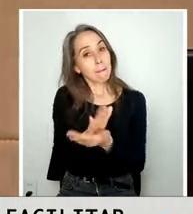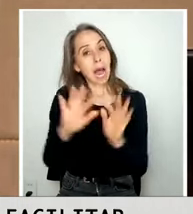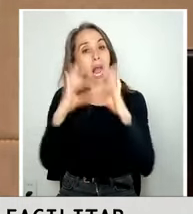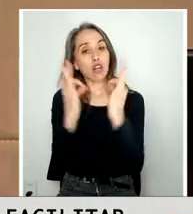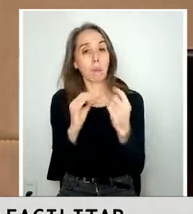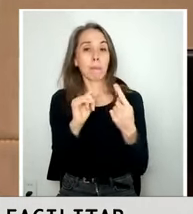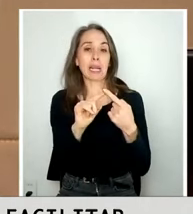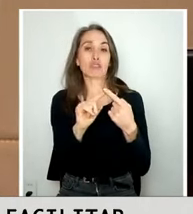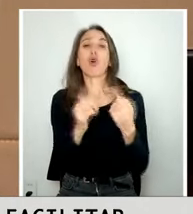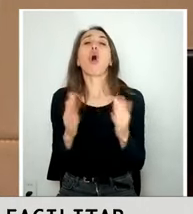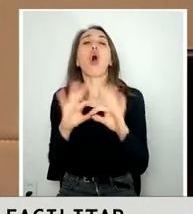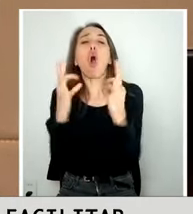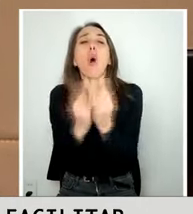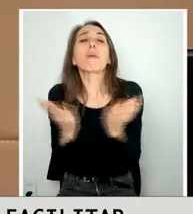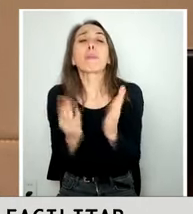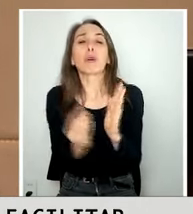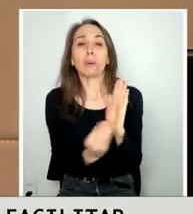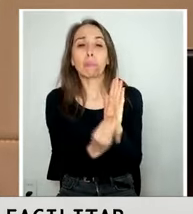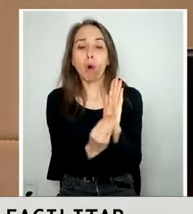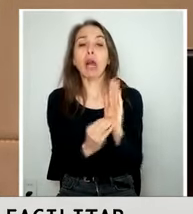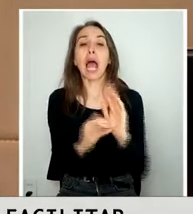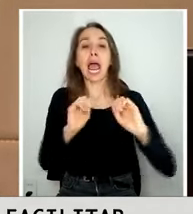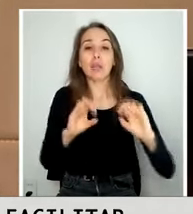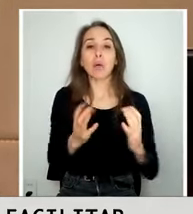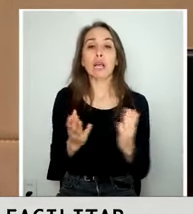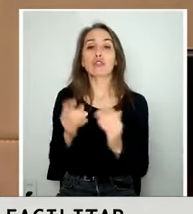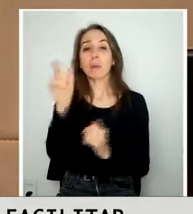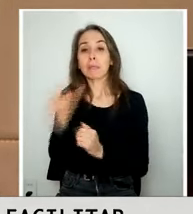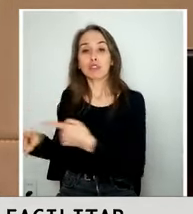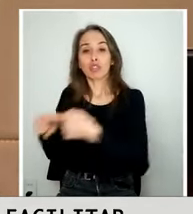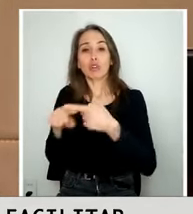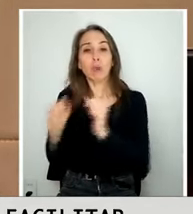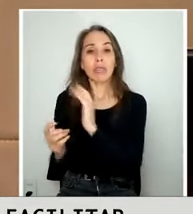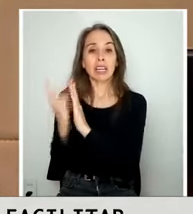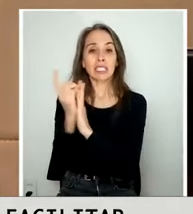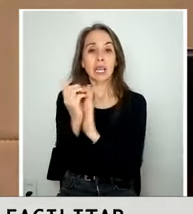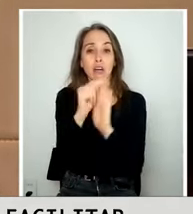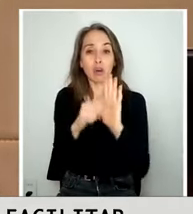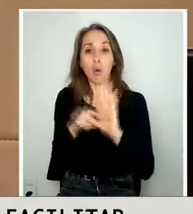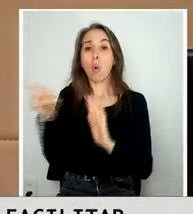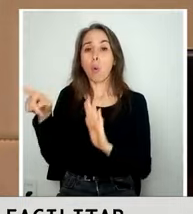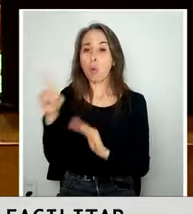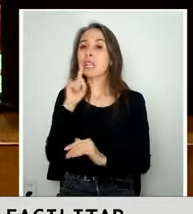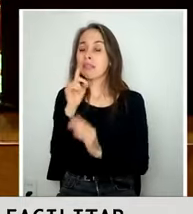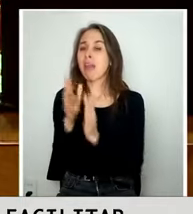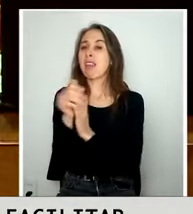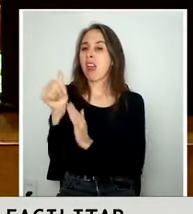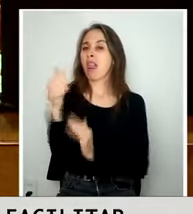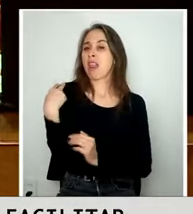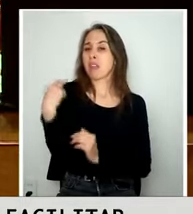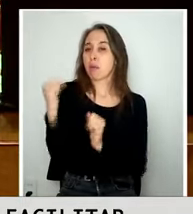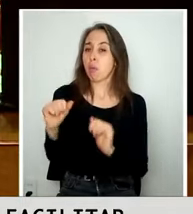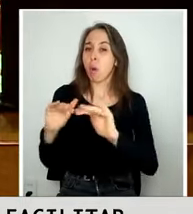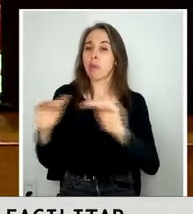que toque Desarrollo Social como parte integrante de la estrategia Yo creo que usted puede tener el liderazgo para hecho he dicho gracias presidente